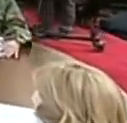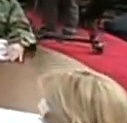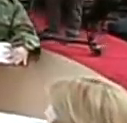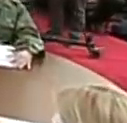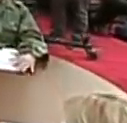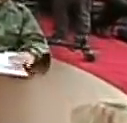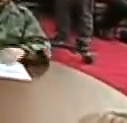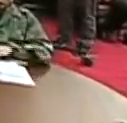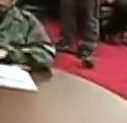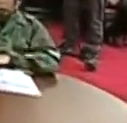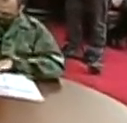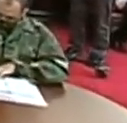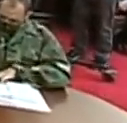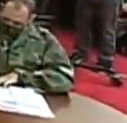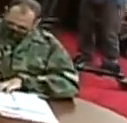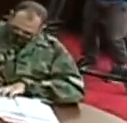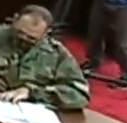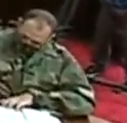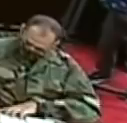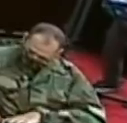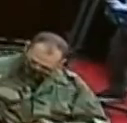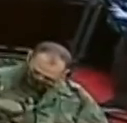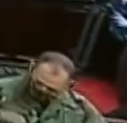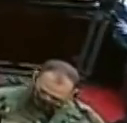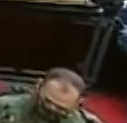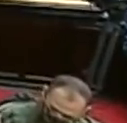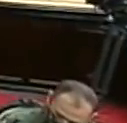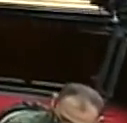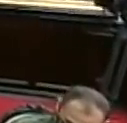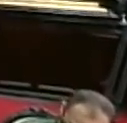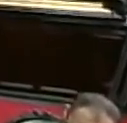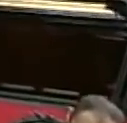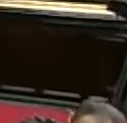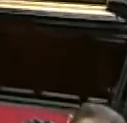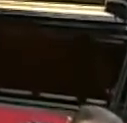que hizo Tito Salas para acá, para la Casona.